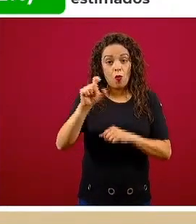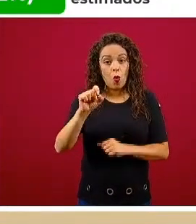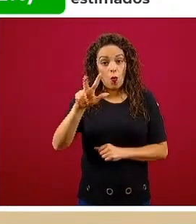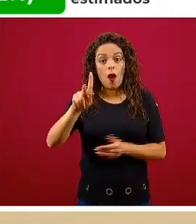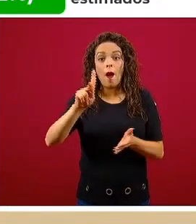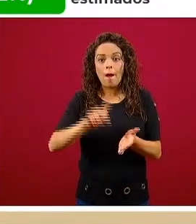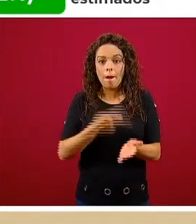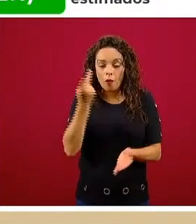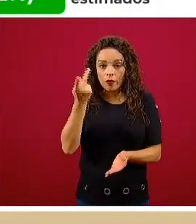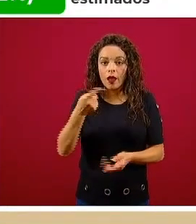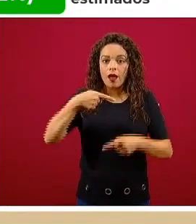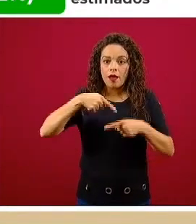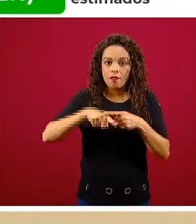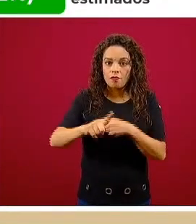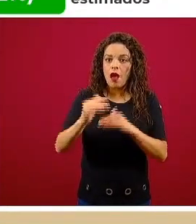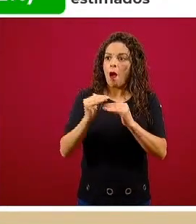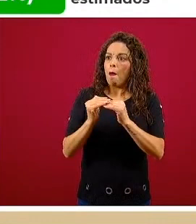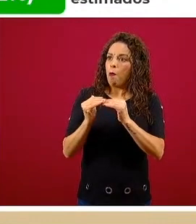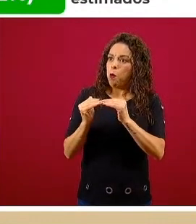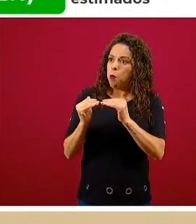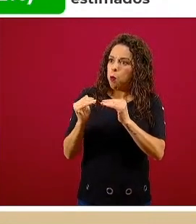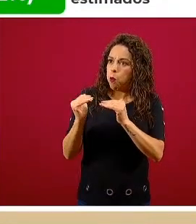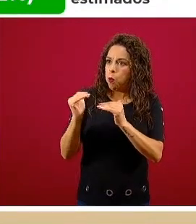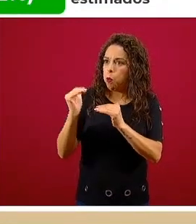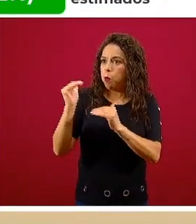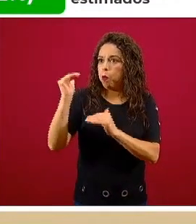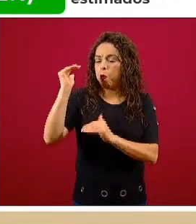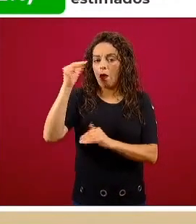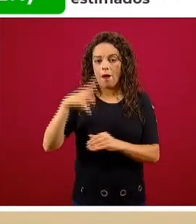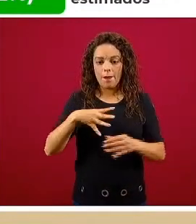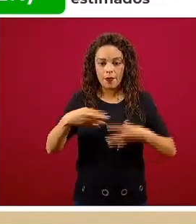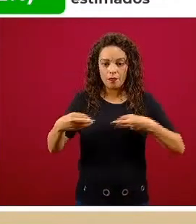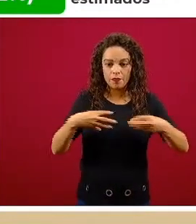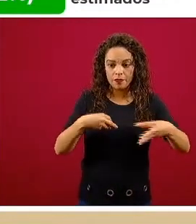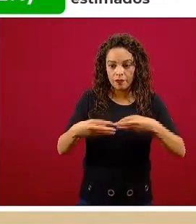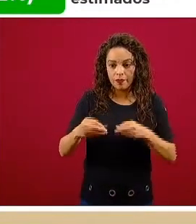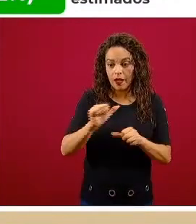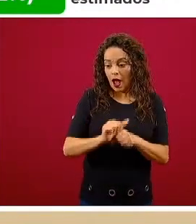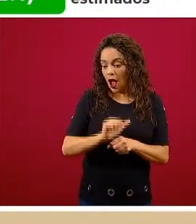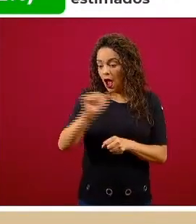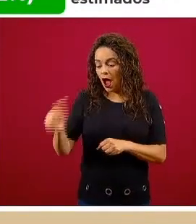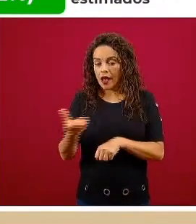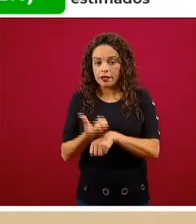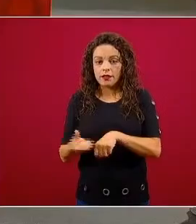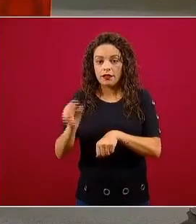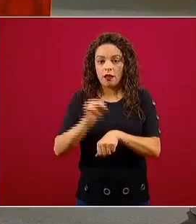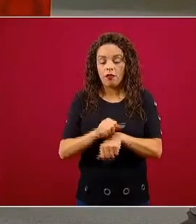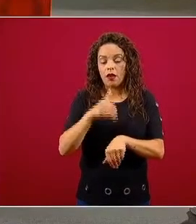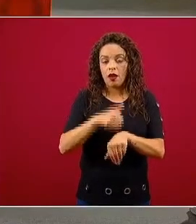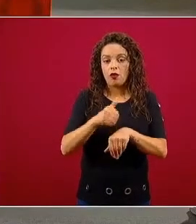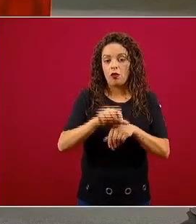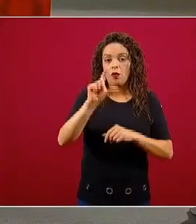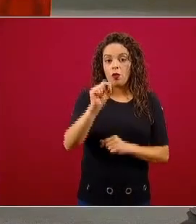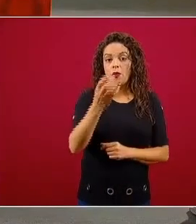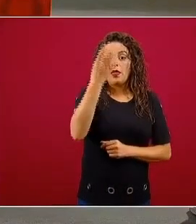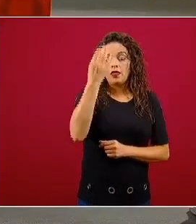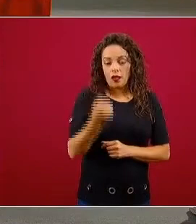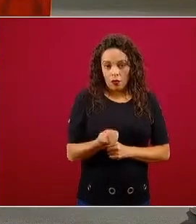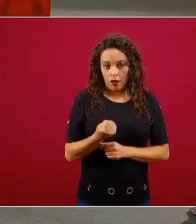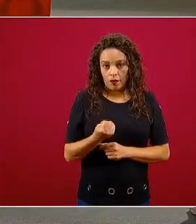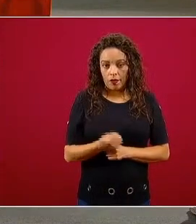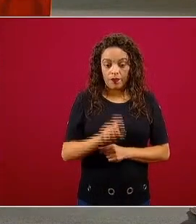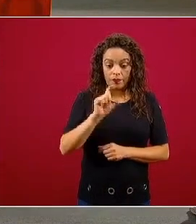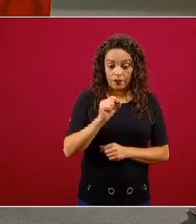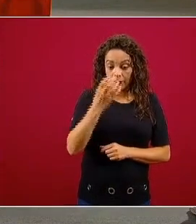un incremento de casos que se dio hasta la semana 29, un pequeño descenso en la semana